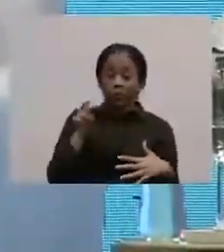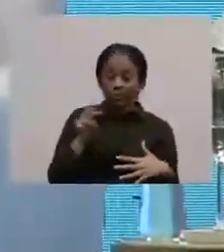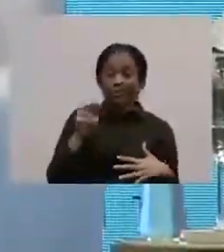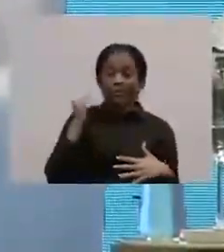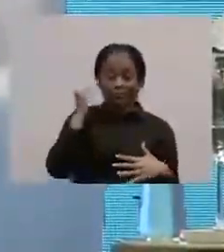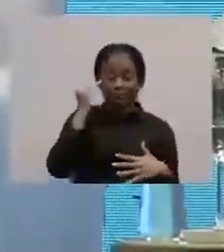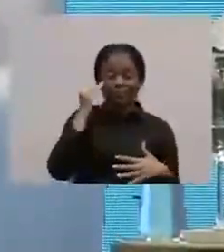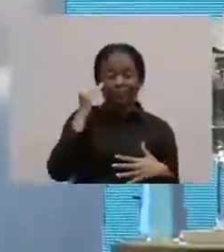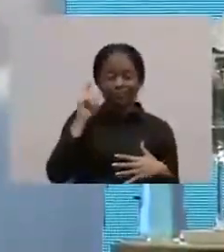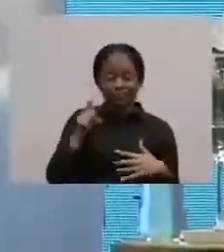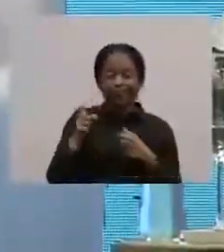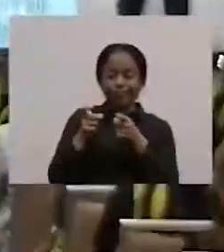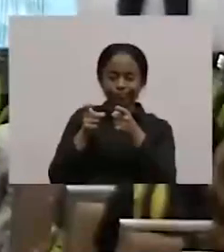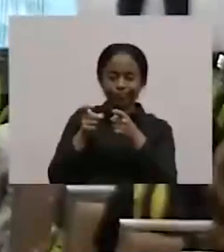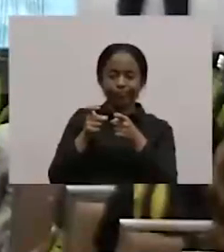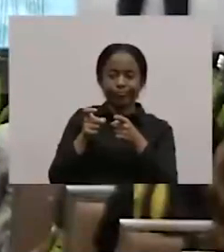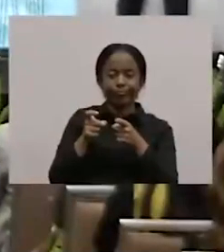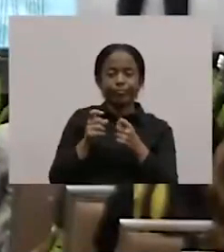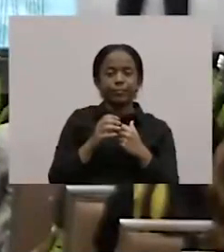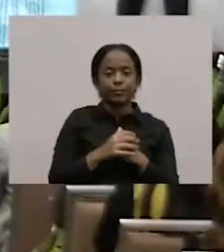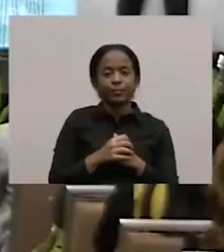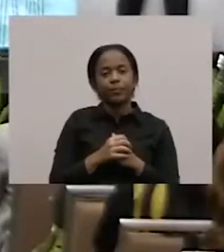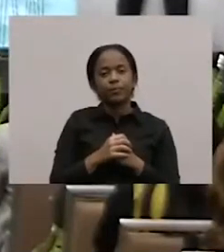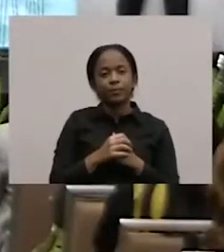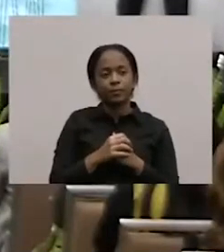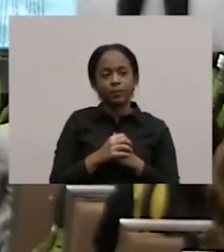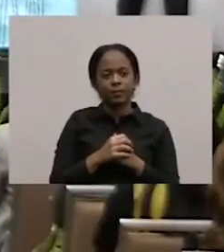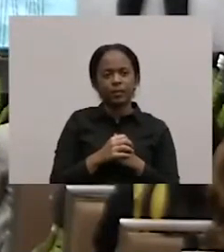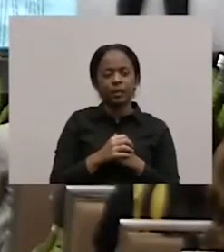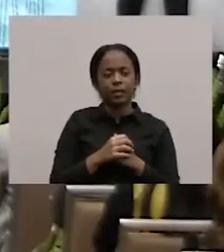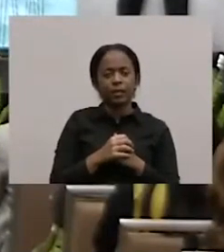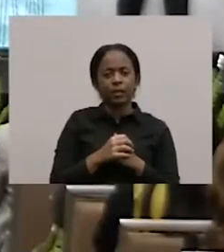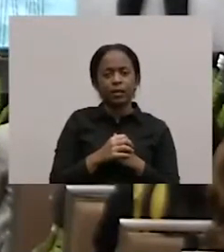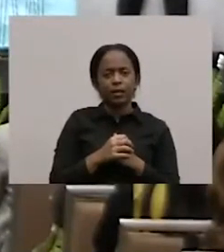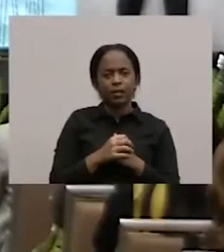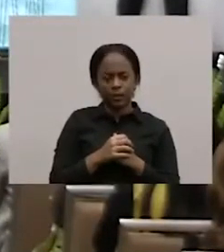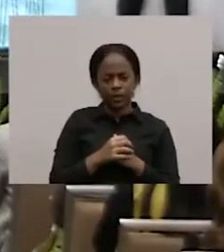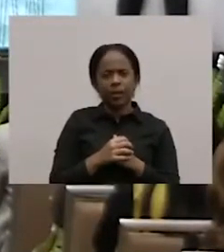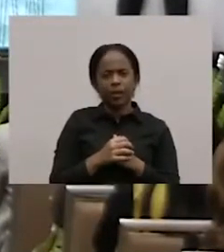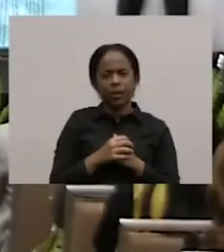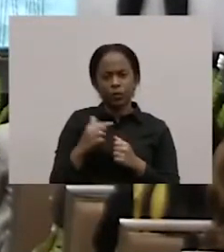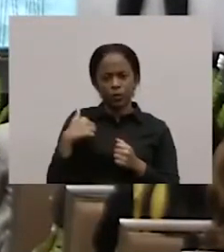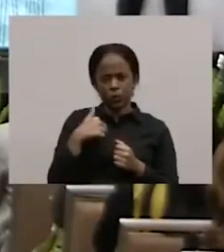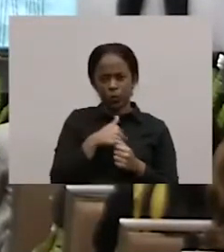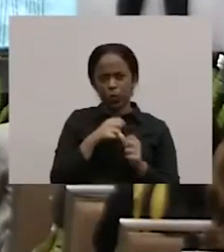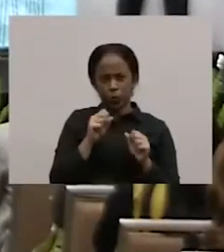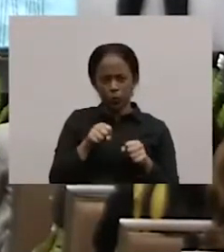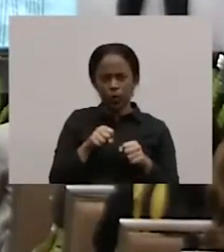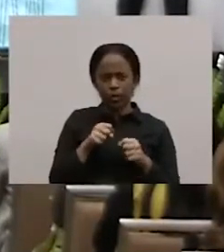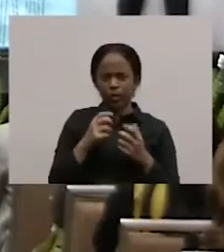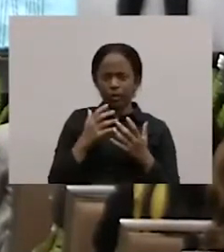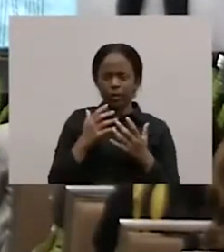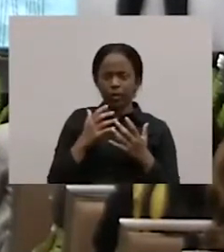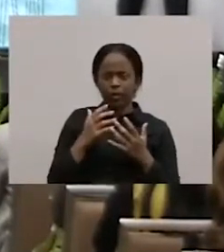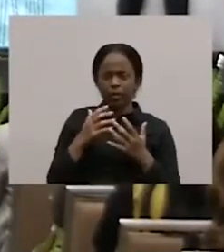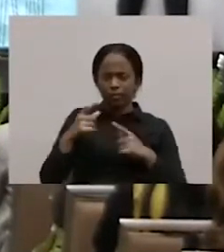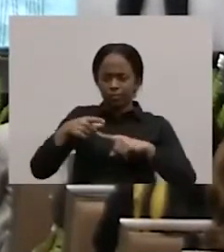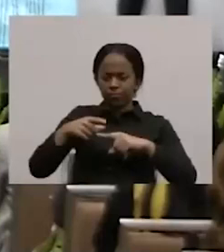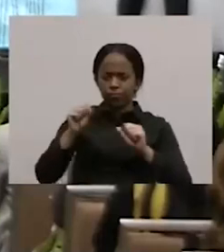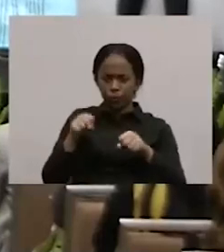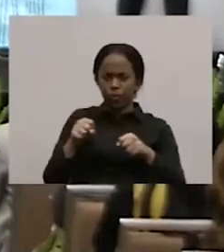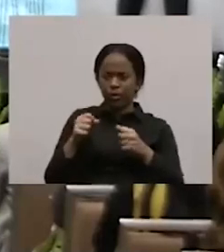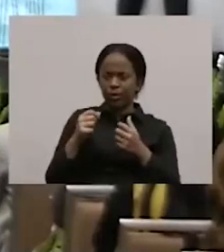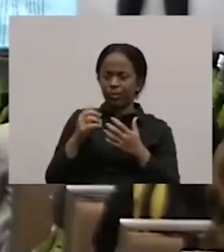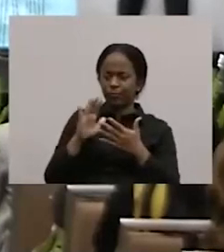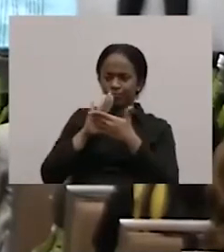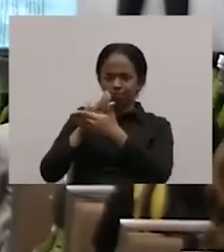tenemos que manejar. Ahora, ¿tenemos nosotros posibilidades de contrarrestar esto? ¿De impedir